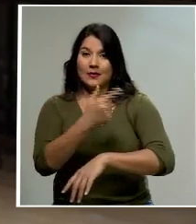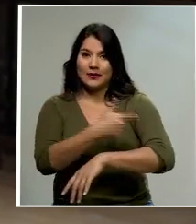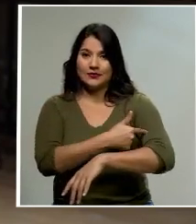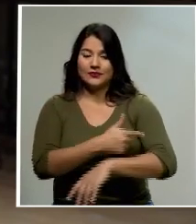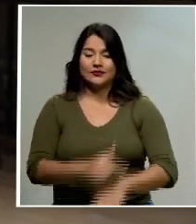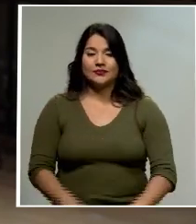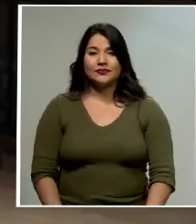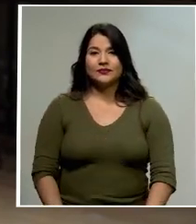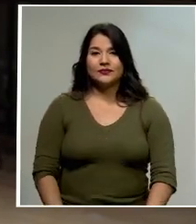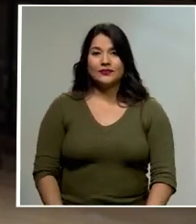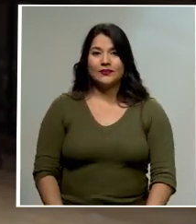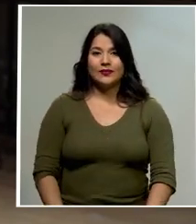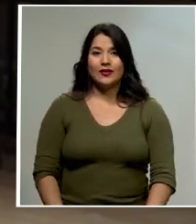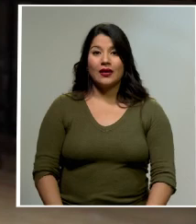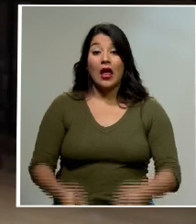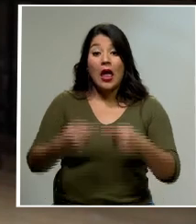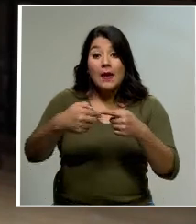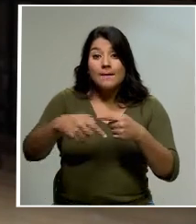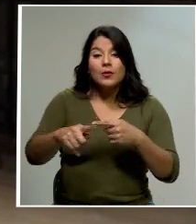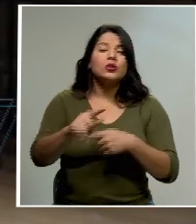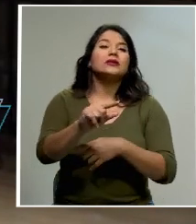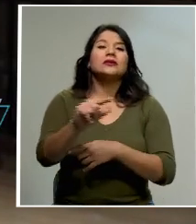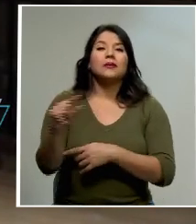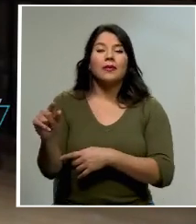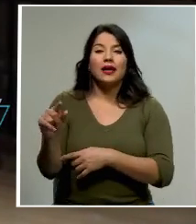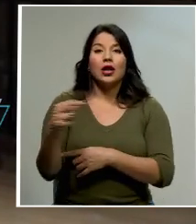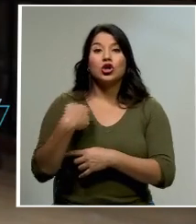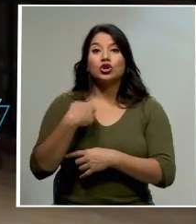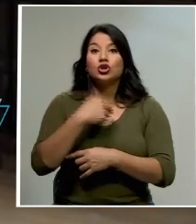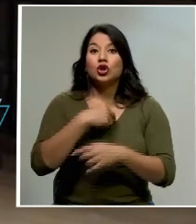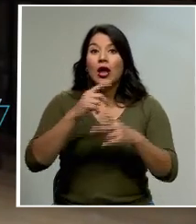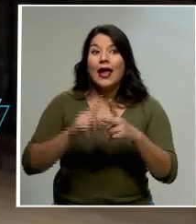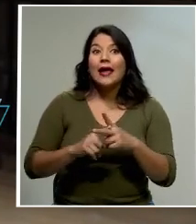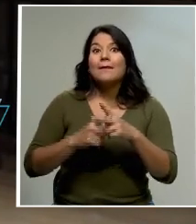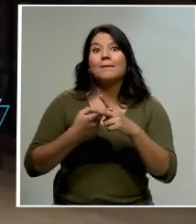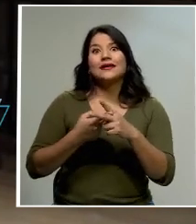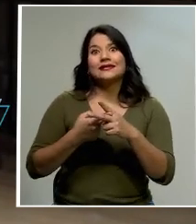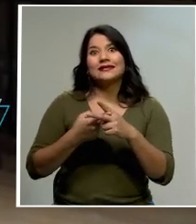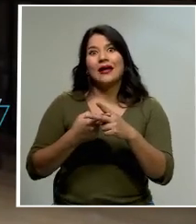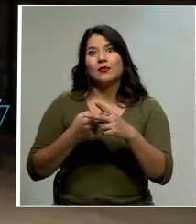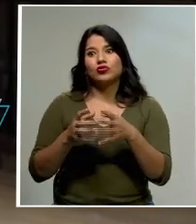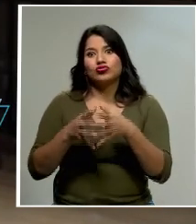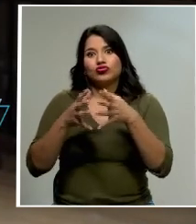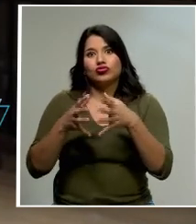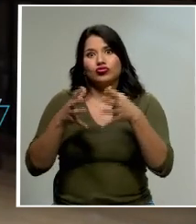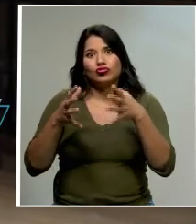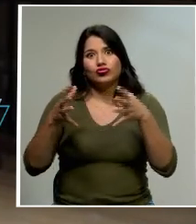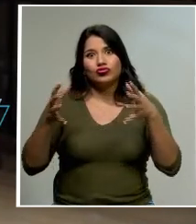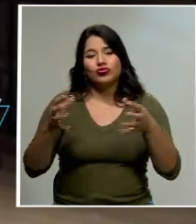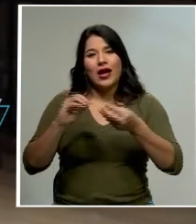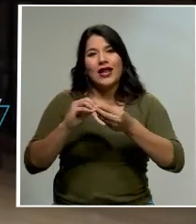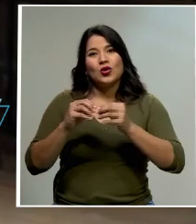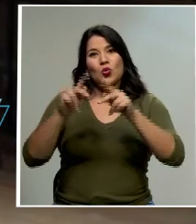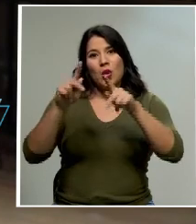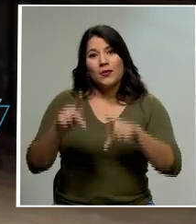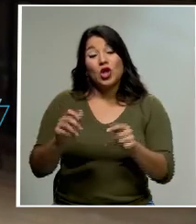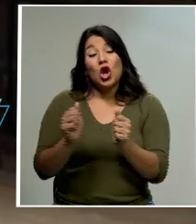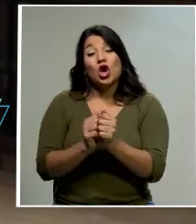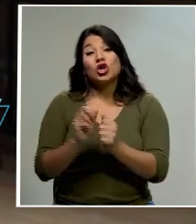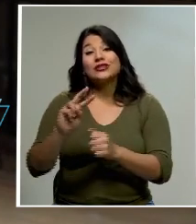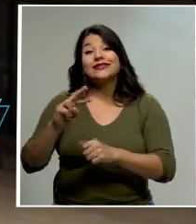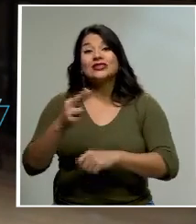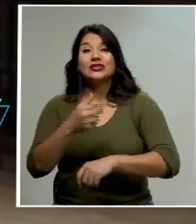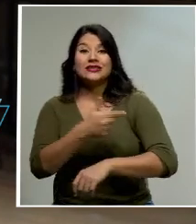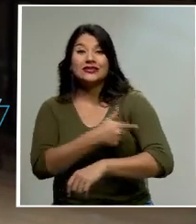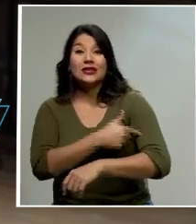puesta. En las próximas semanas, empezará a crecer muy aceleradamente la cantidad de personas con segunda dosis porque